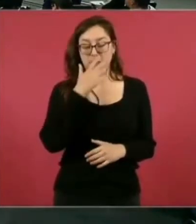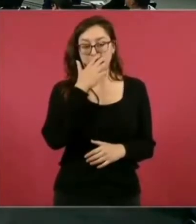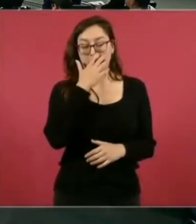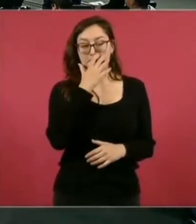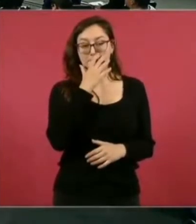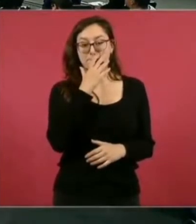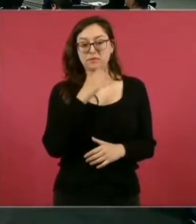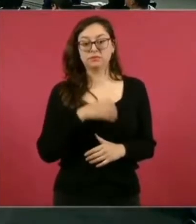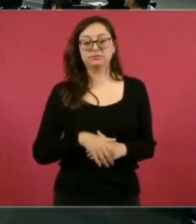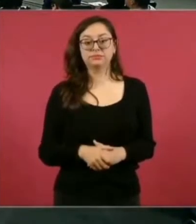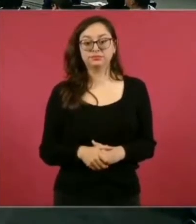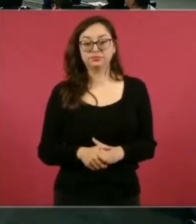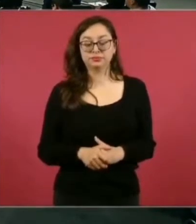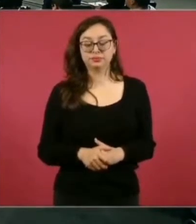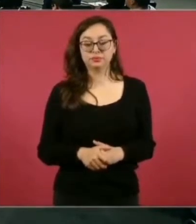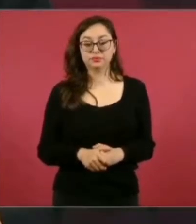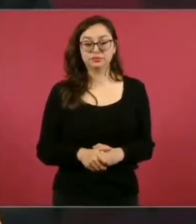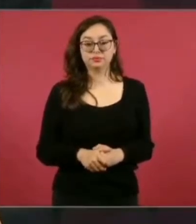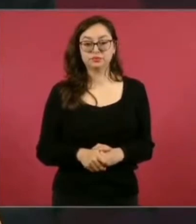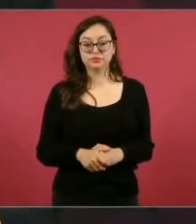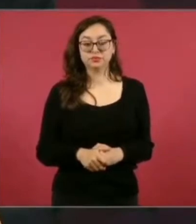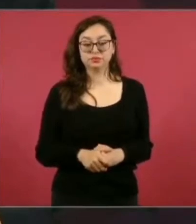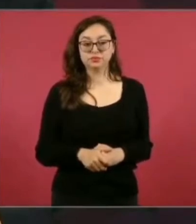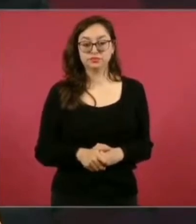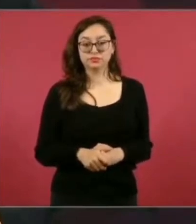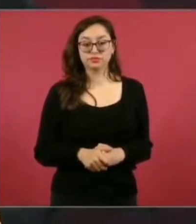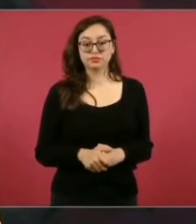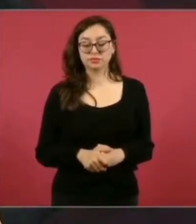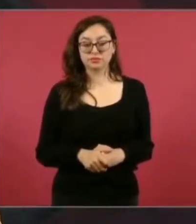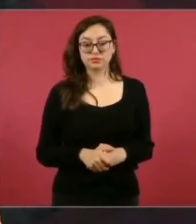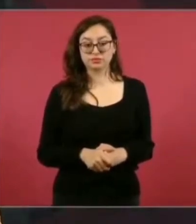acerca de lo primero, pues no hay